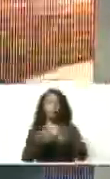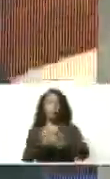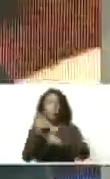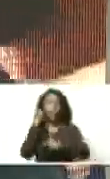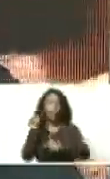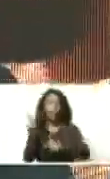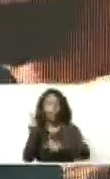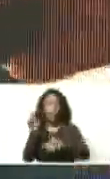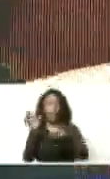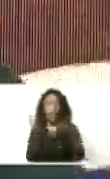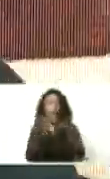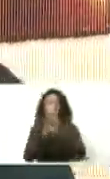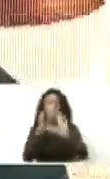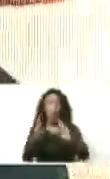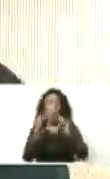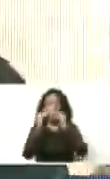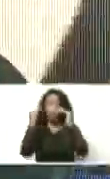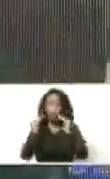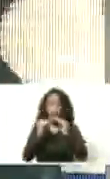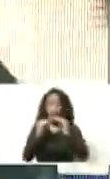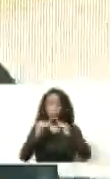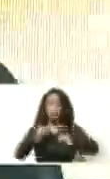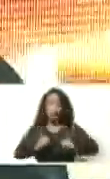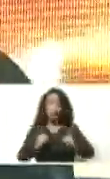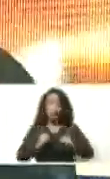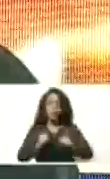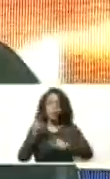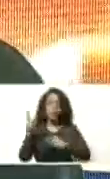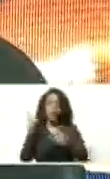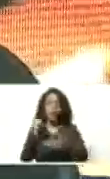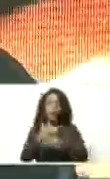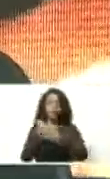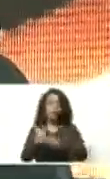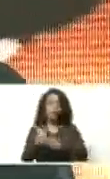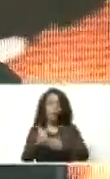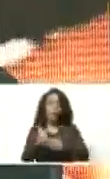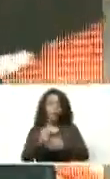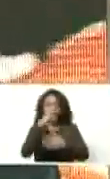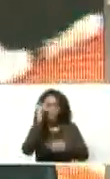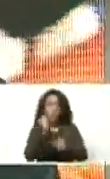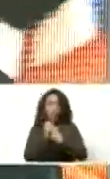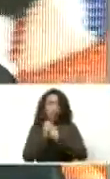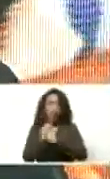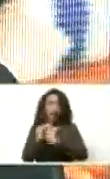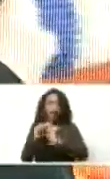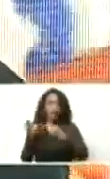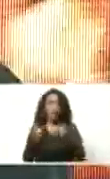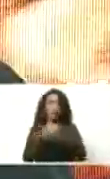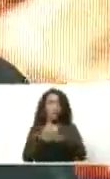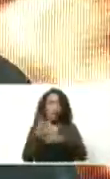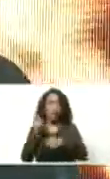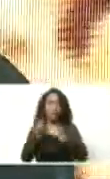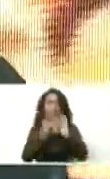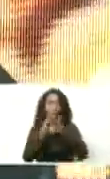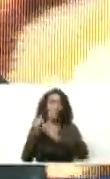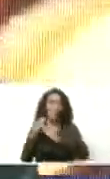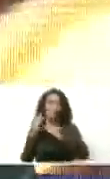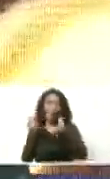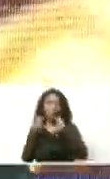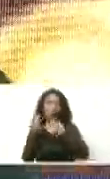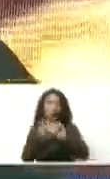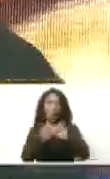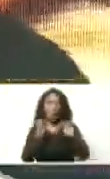especie de escuela granja con nosotros, nos ayudan, trabajan en equipo. Este es un ejemplo de la comunalización de la